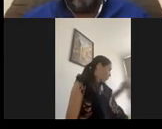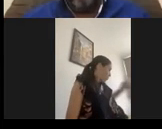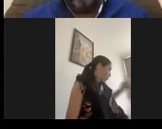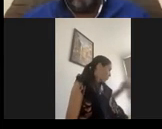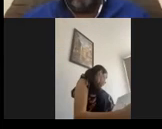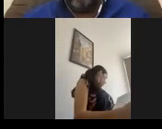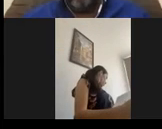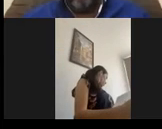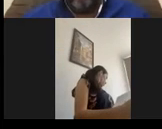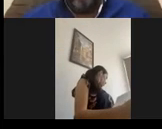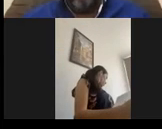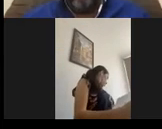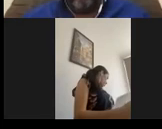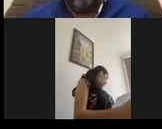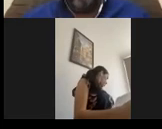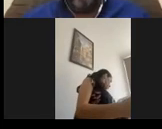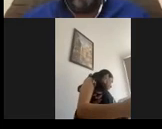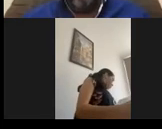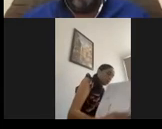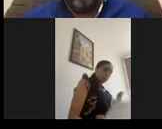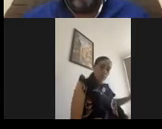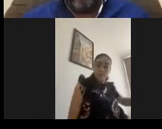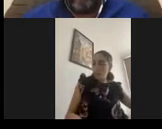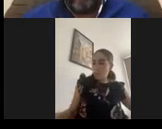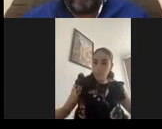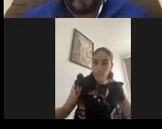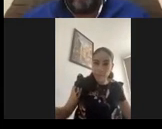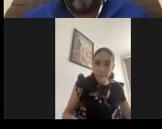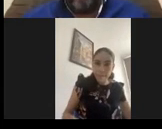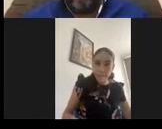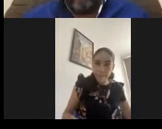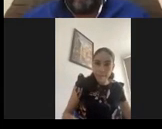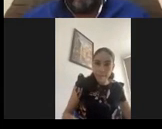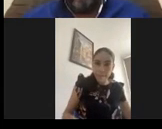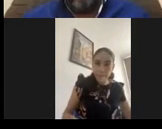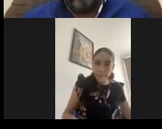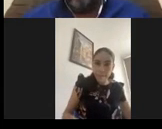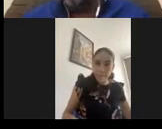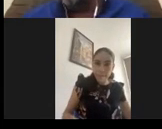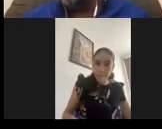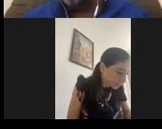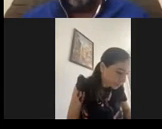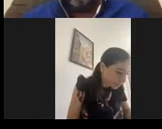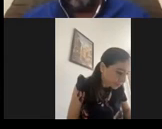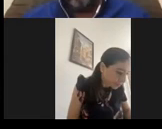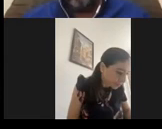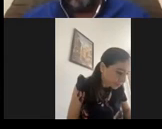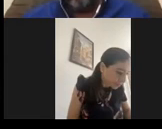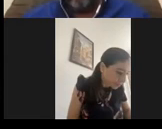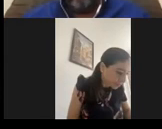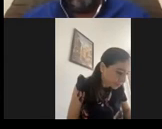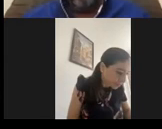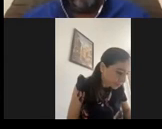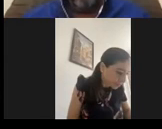para transitar por ahí. Pegueros, o sea, por ejemplo, yo en lo particular ya fui a la delegación, la